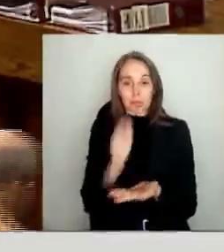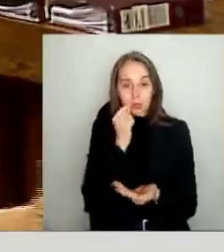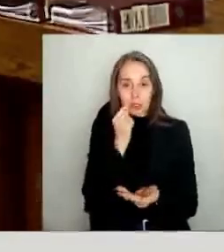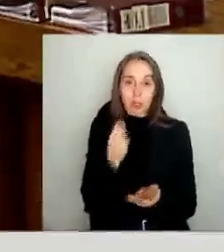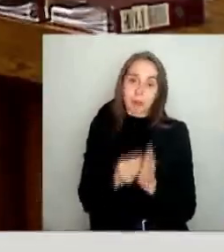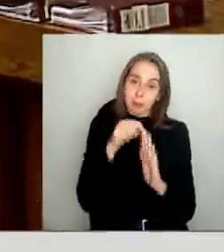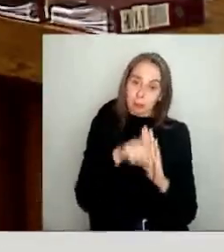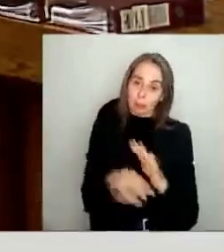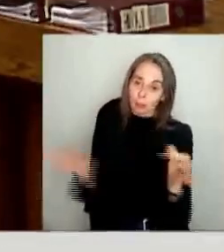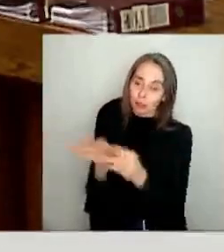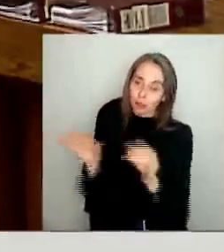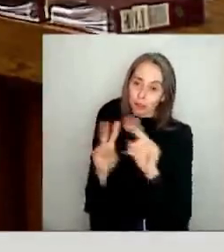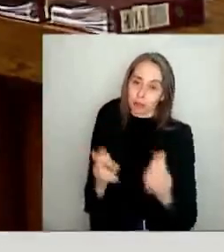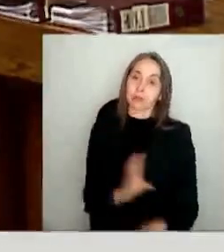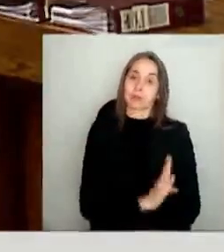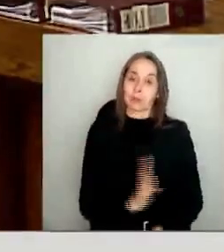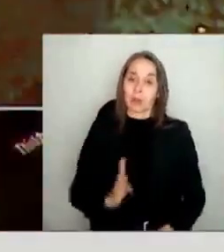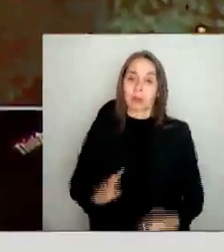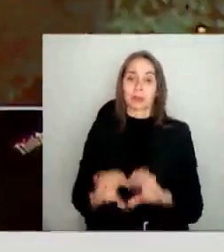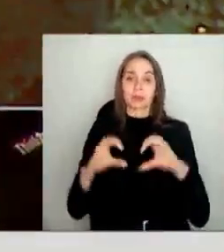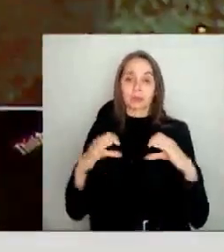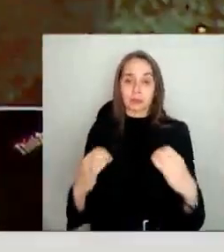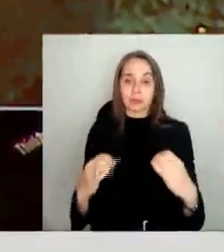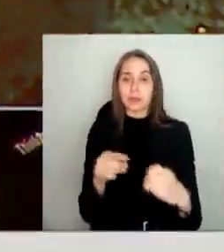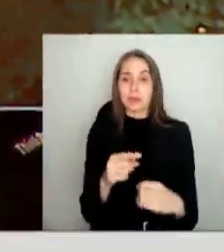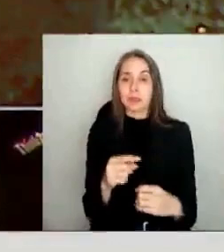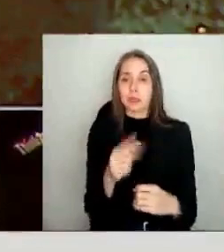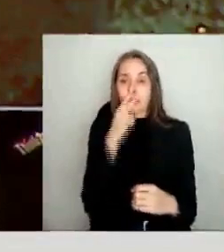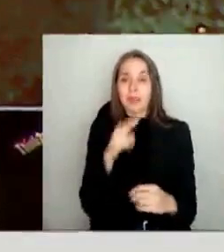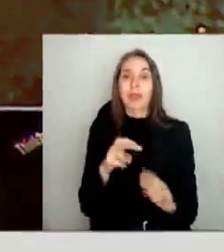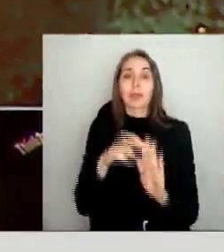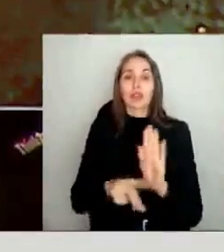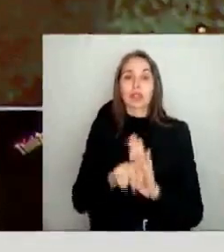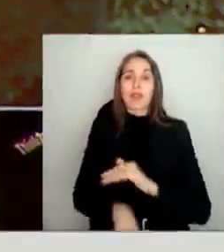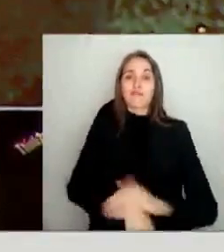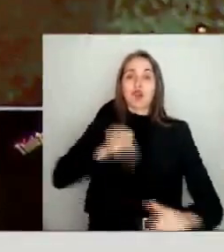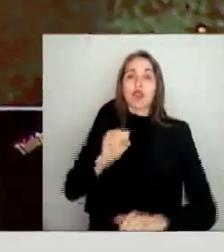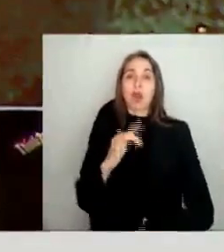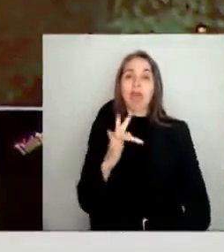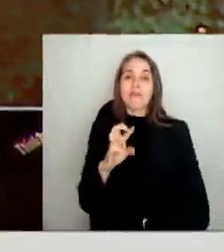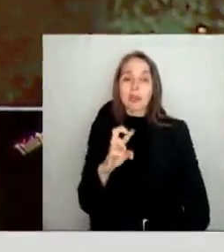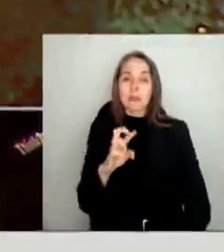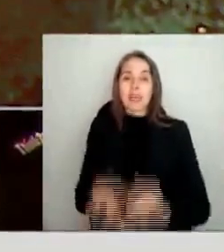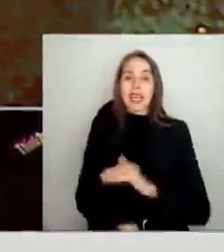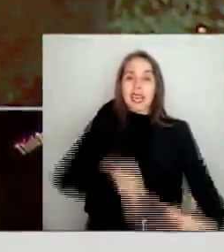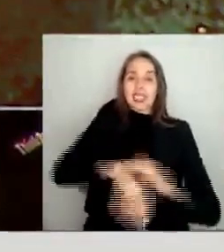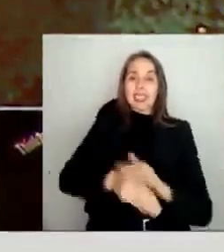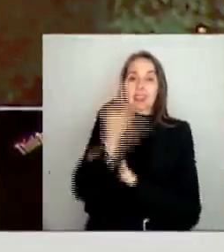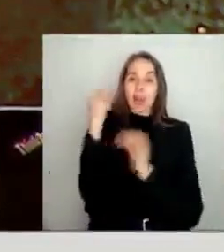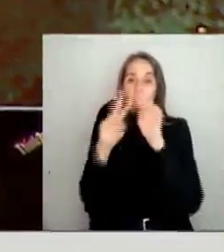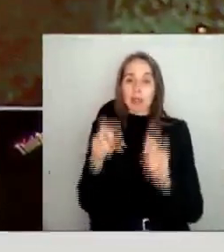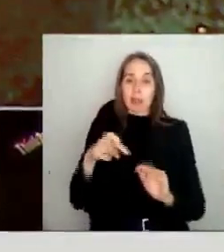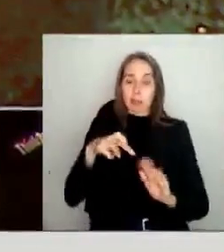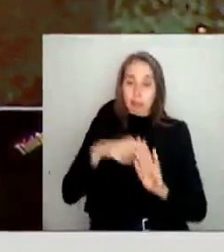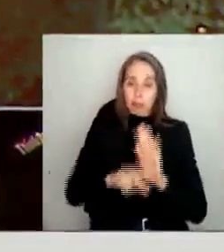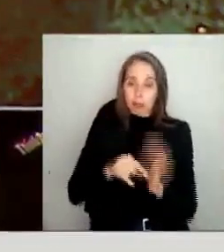honorable cámara eh es cosa de ver los retiros y otros proyectos que han sido presentados en el pasado sobre el tema todos utilizan la misma